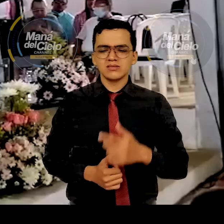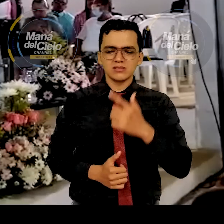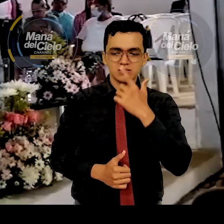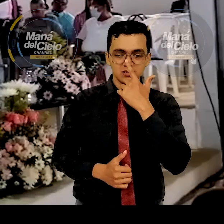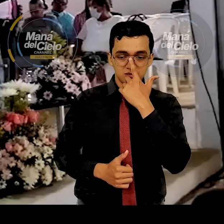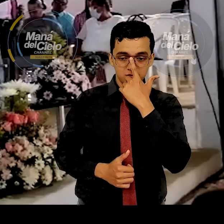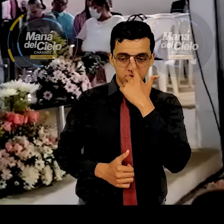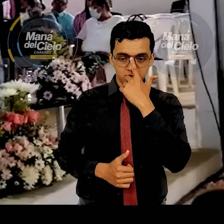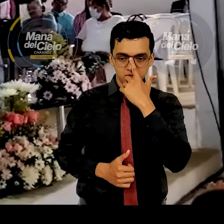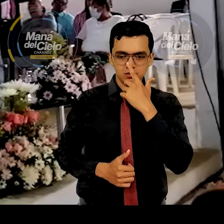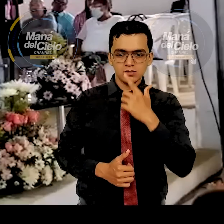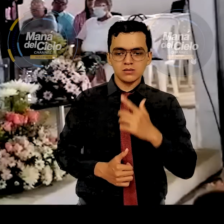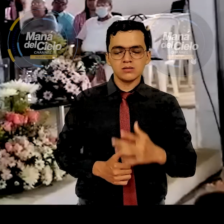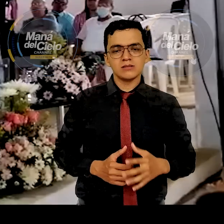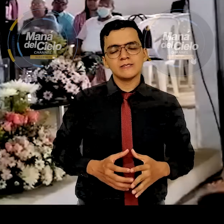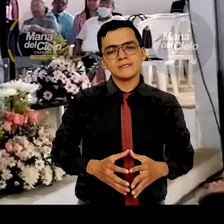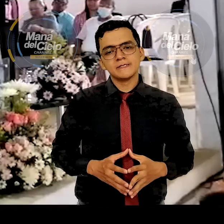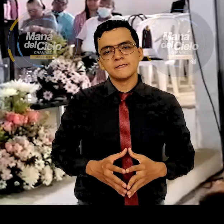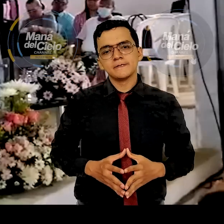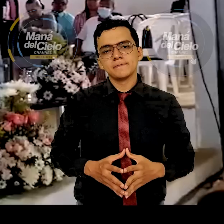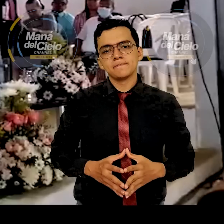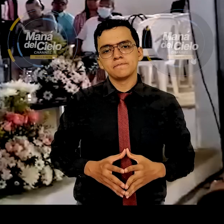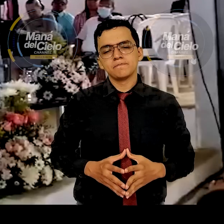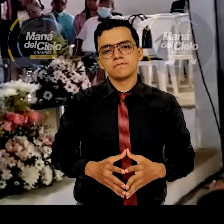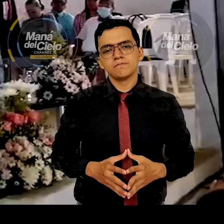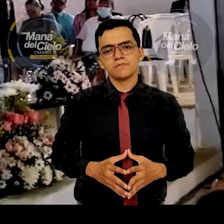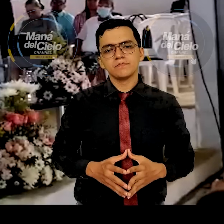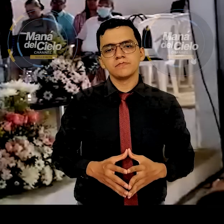No tengo nada que no sea regalado.